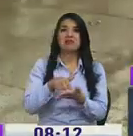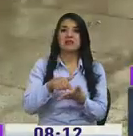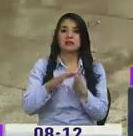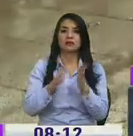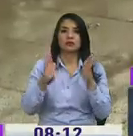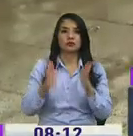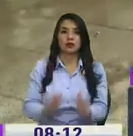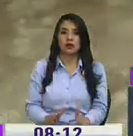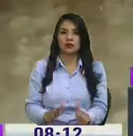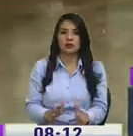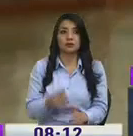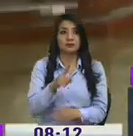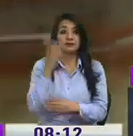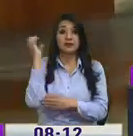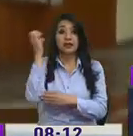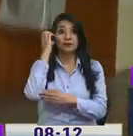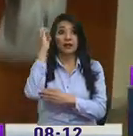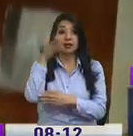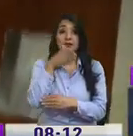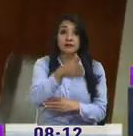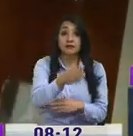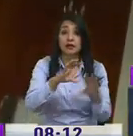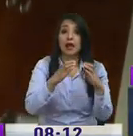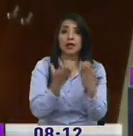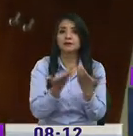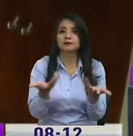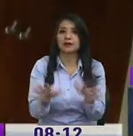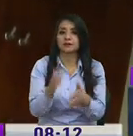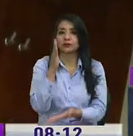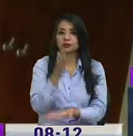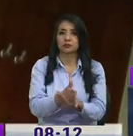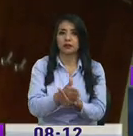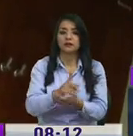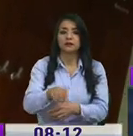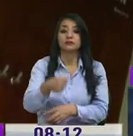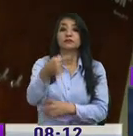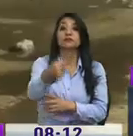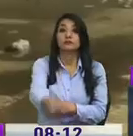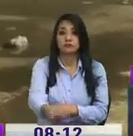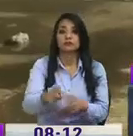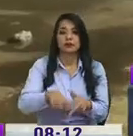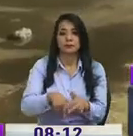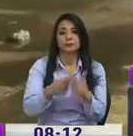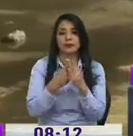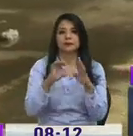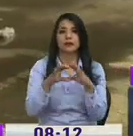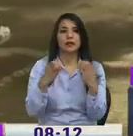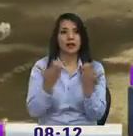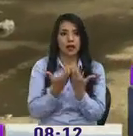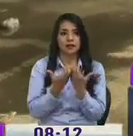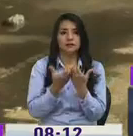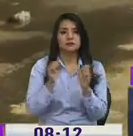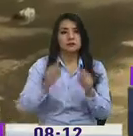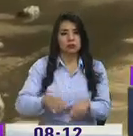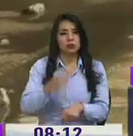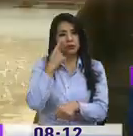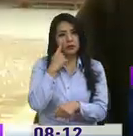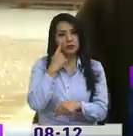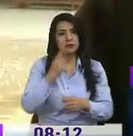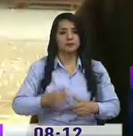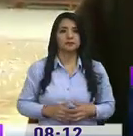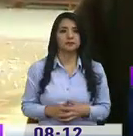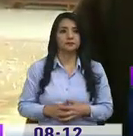quienes debido a la emergencia no asistieron al colegio. Se espera que en las próximas horas se conozca cuándo podrán retomar las clases.